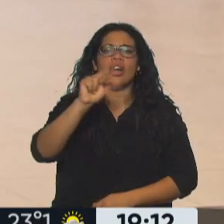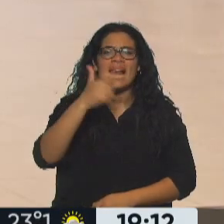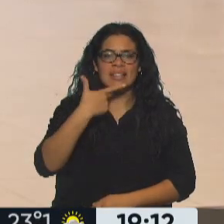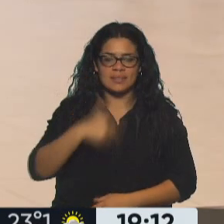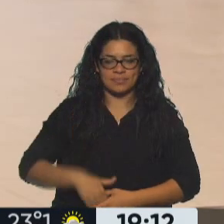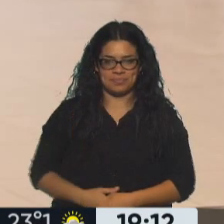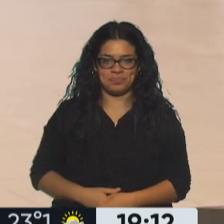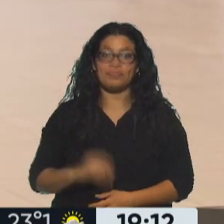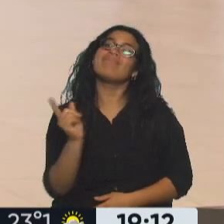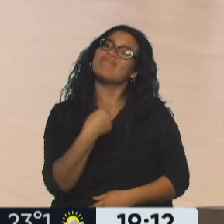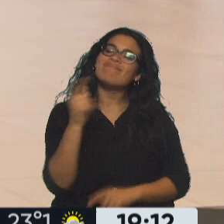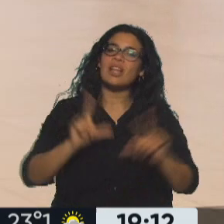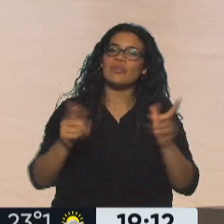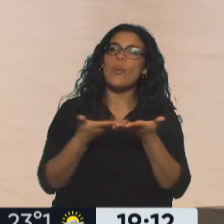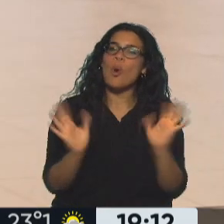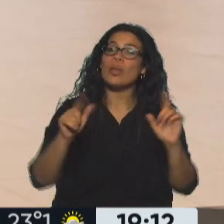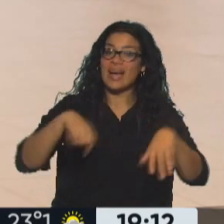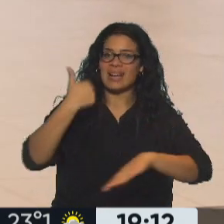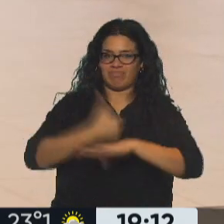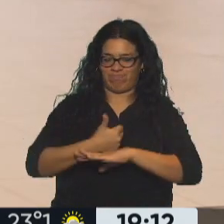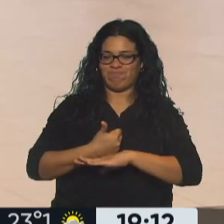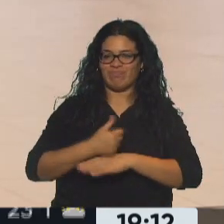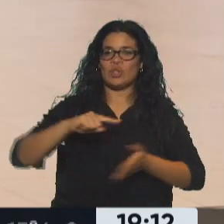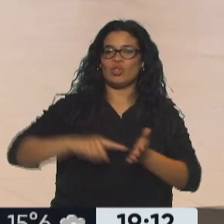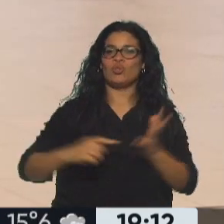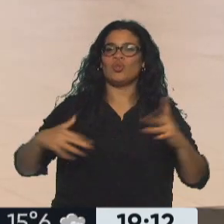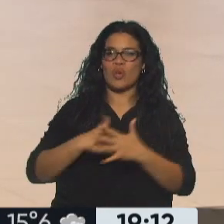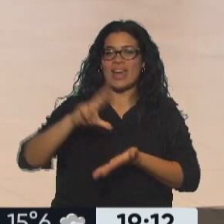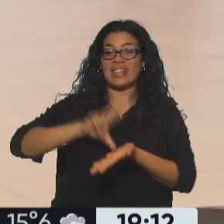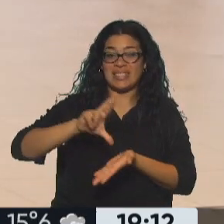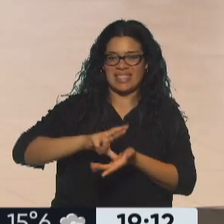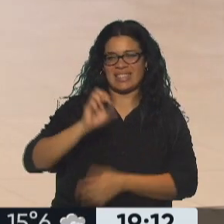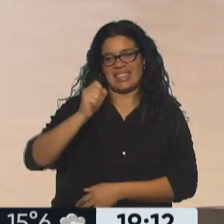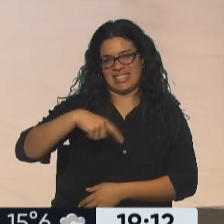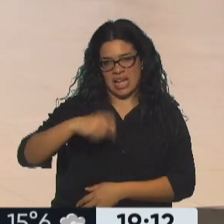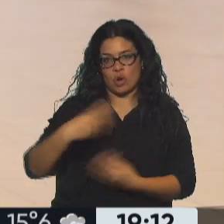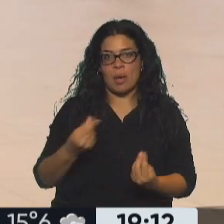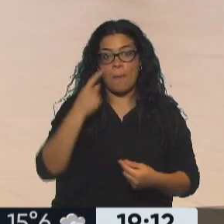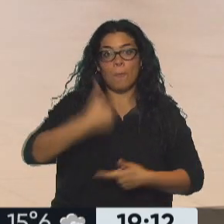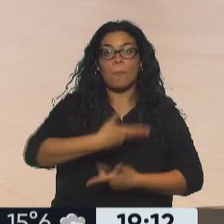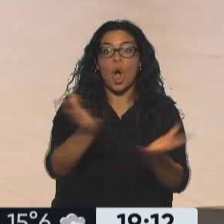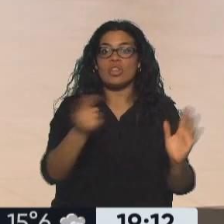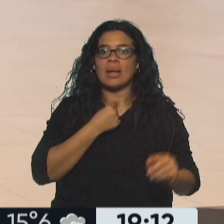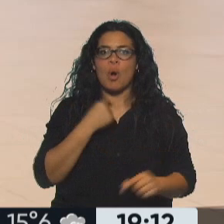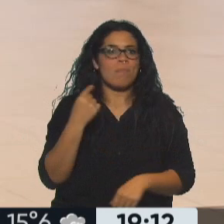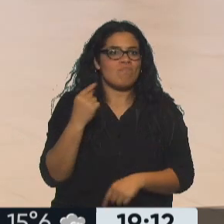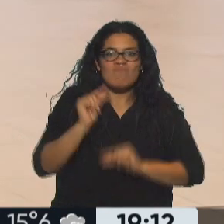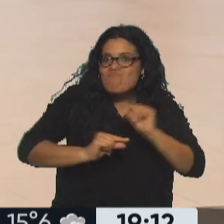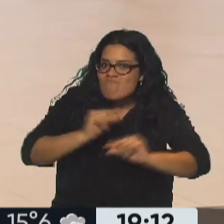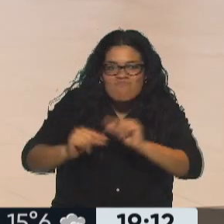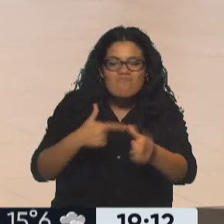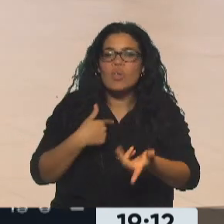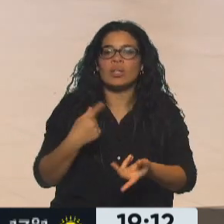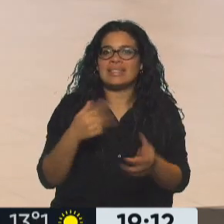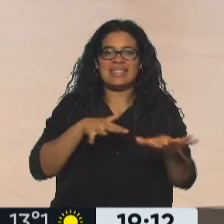Televisión Pública Noticias continúa trabajando en la ciudad de Resistencia, provincia de Chaco, para mostrarles minuto a minuto lo que sucede en